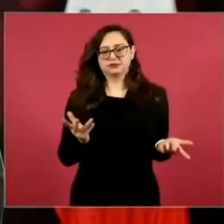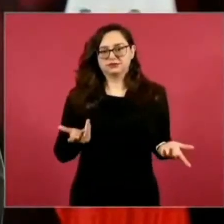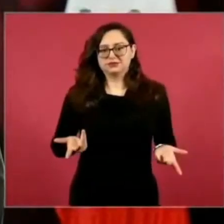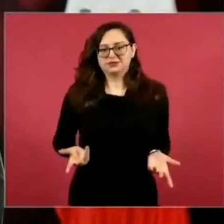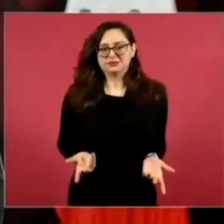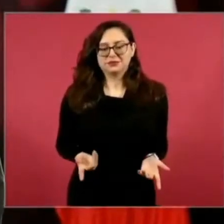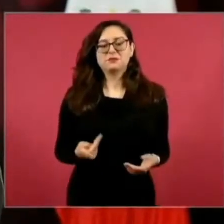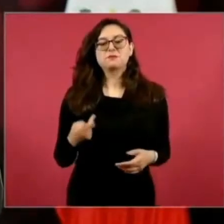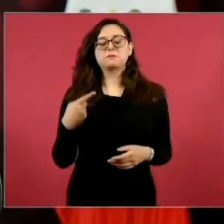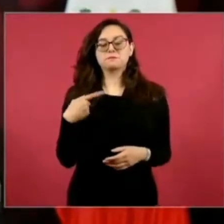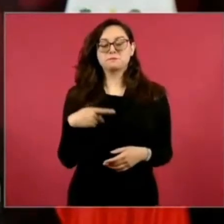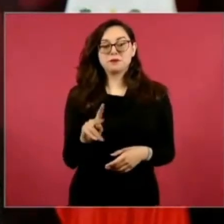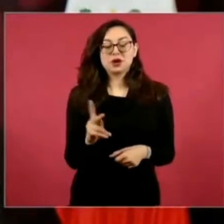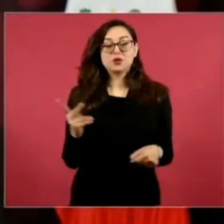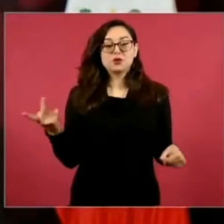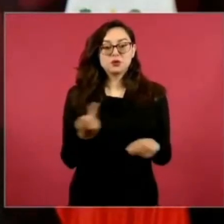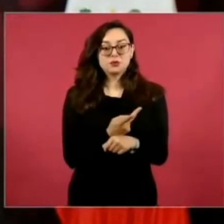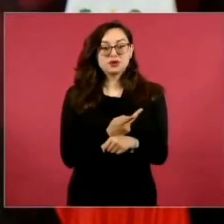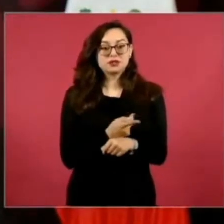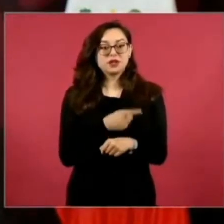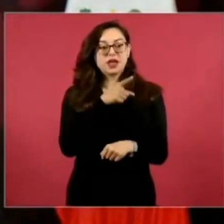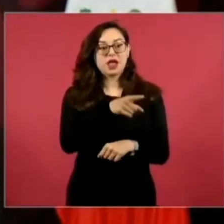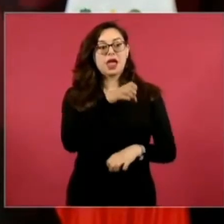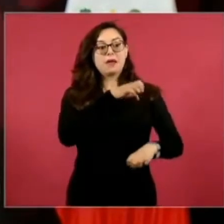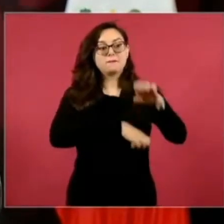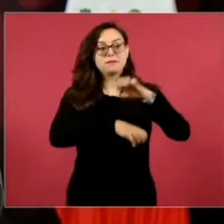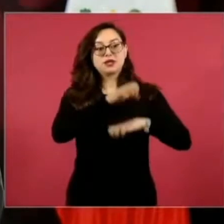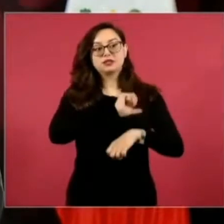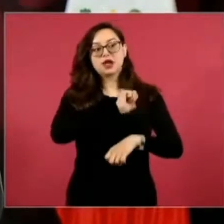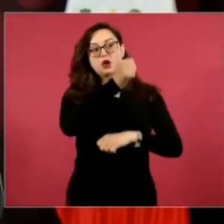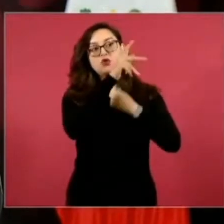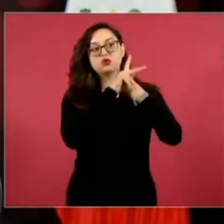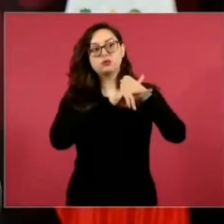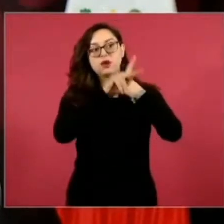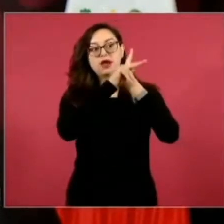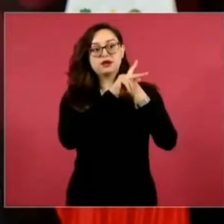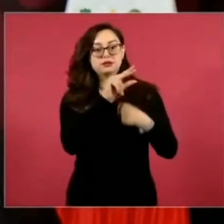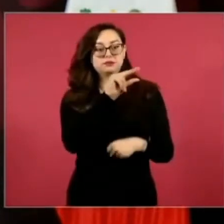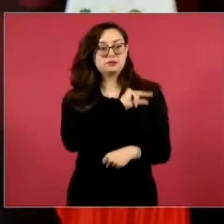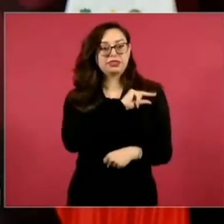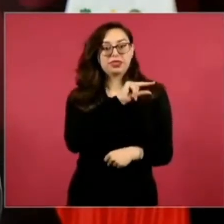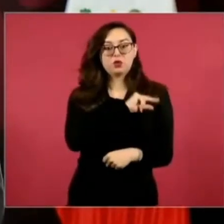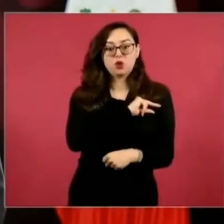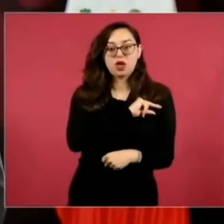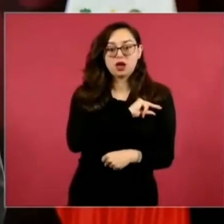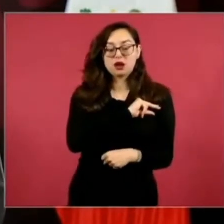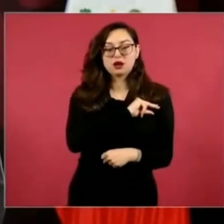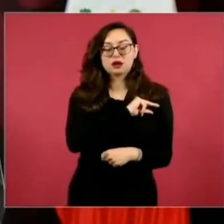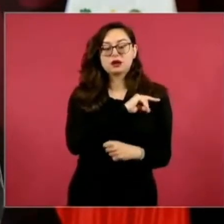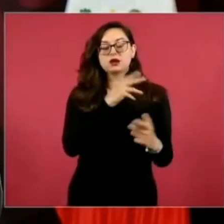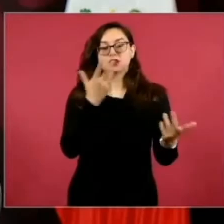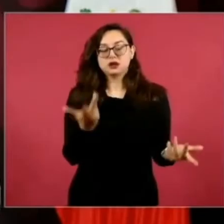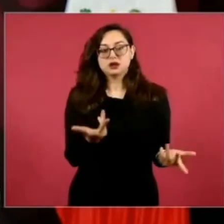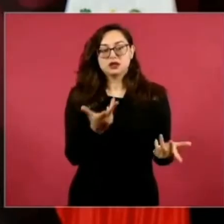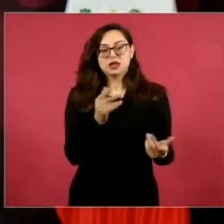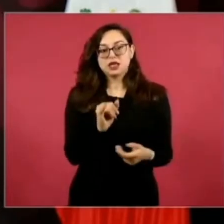ventajas una empresa extranjera de electricidad como Iberdrola